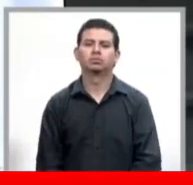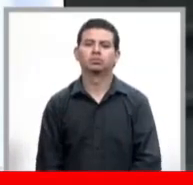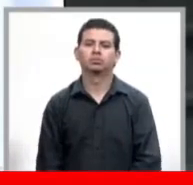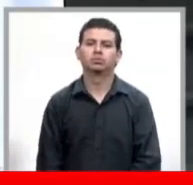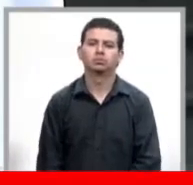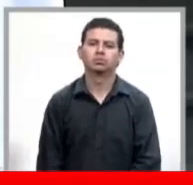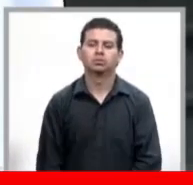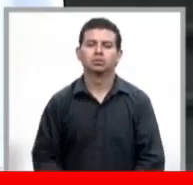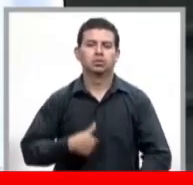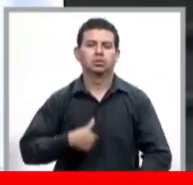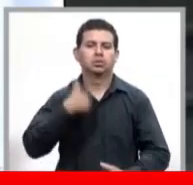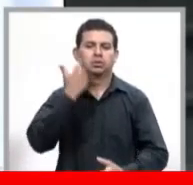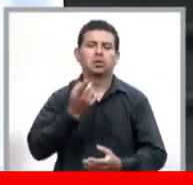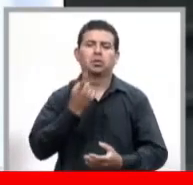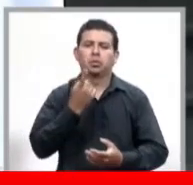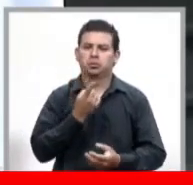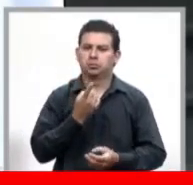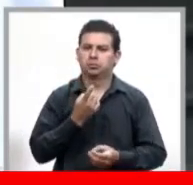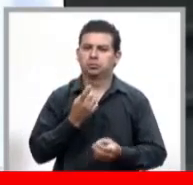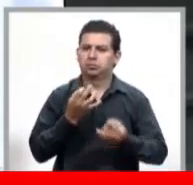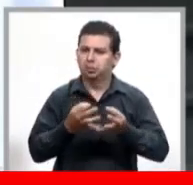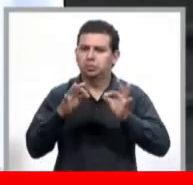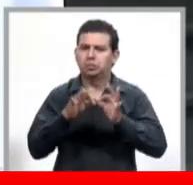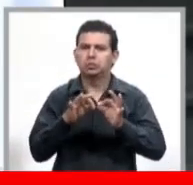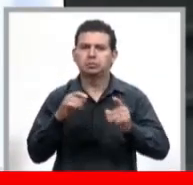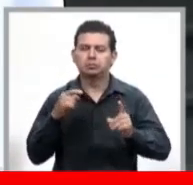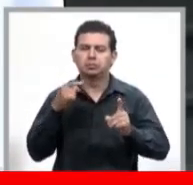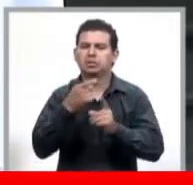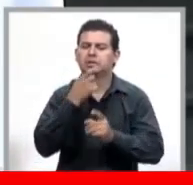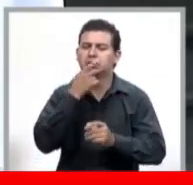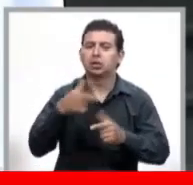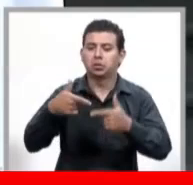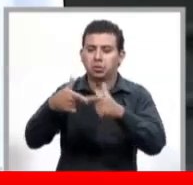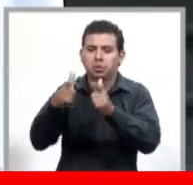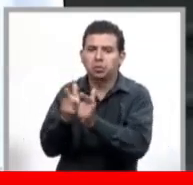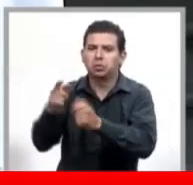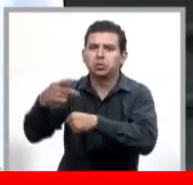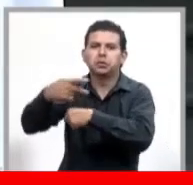Quiero hacer énfasis en los sectores más vulnerables,